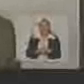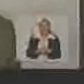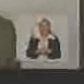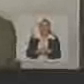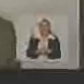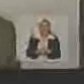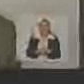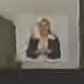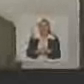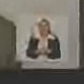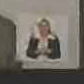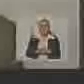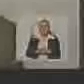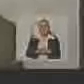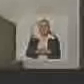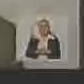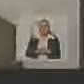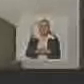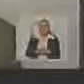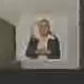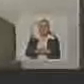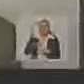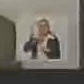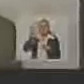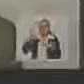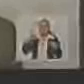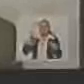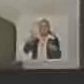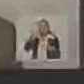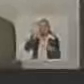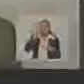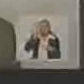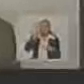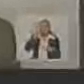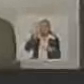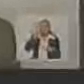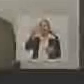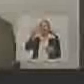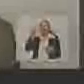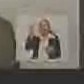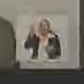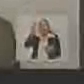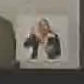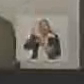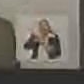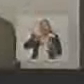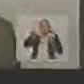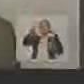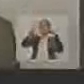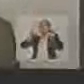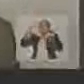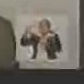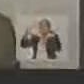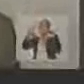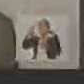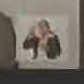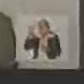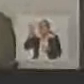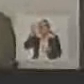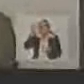nuestro comportamiento, un camino a seguir. Y si este es desviado, como ocurre en la delegación Benito